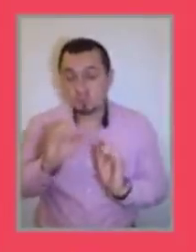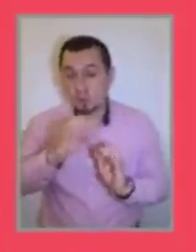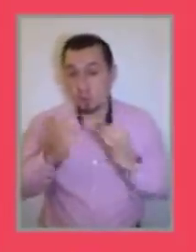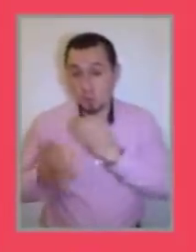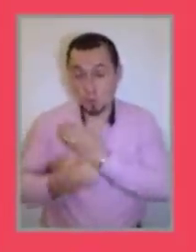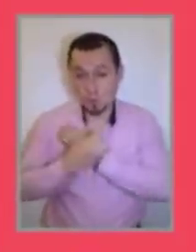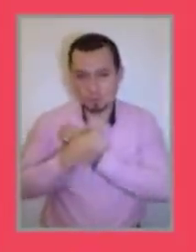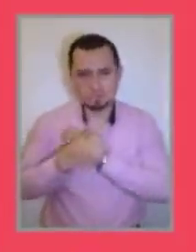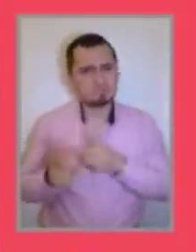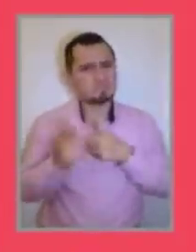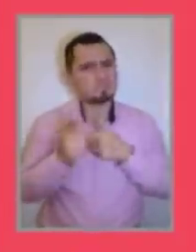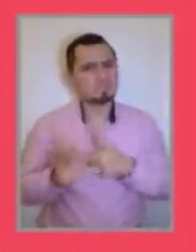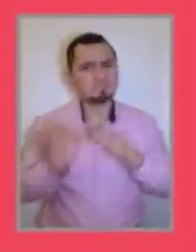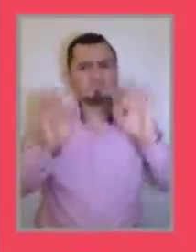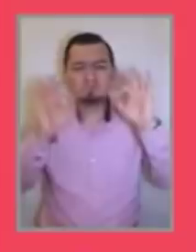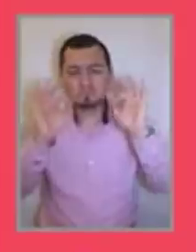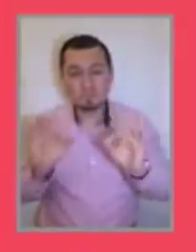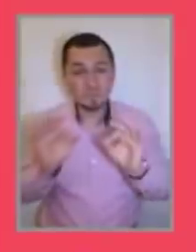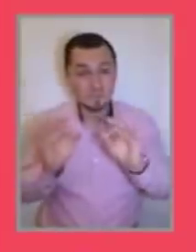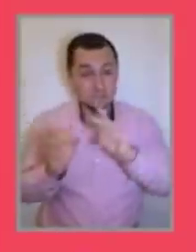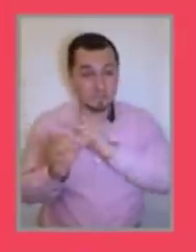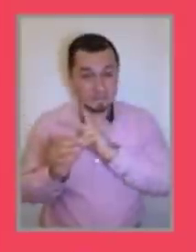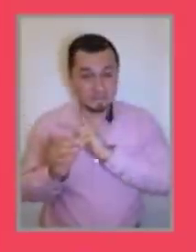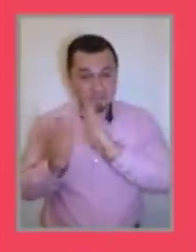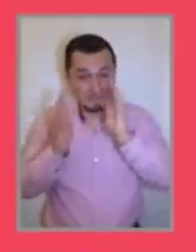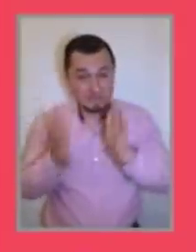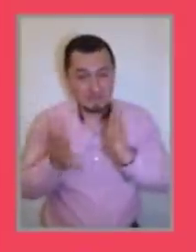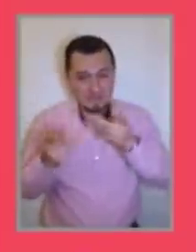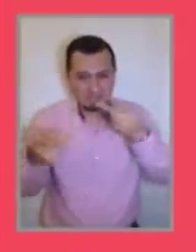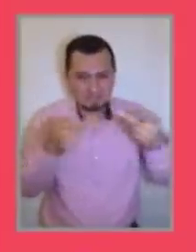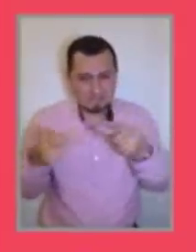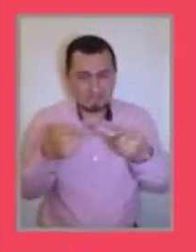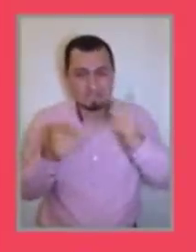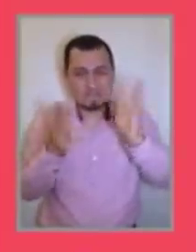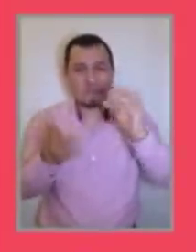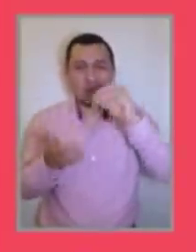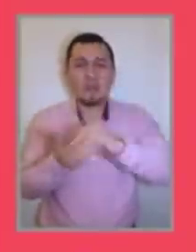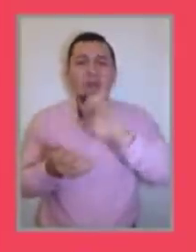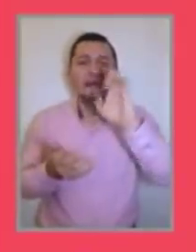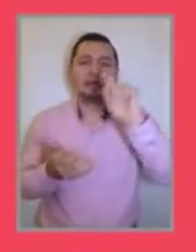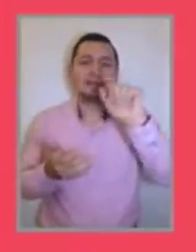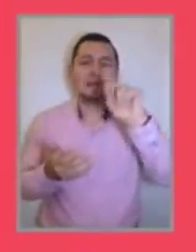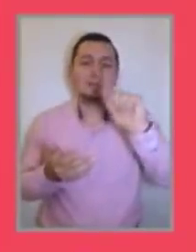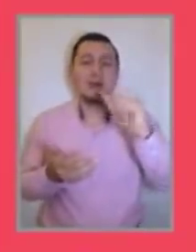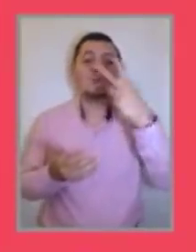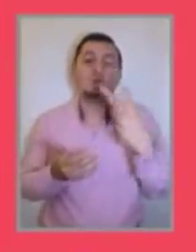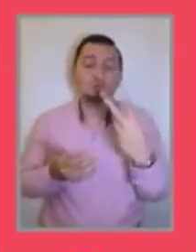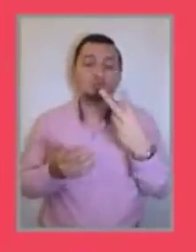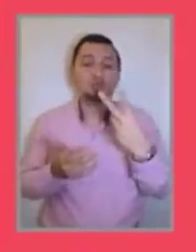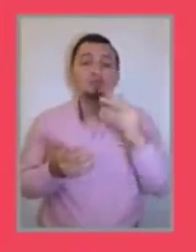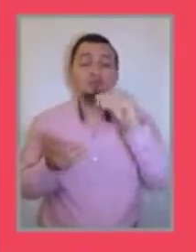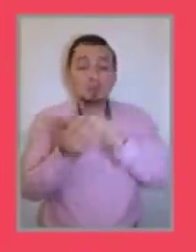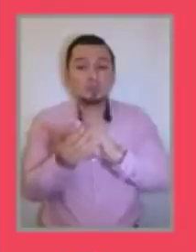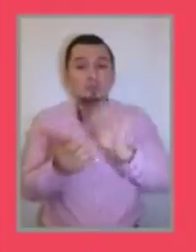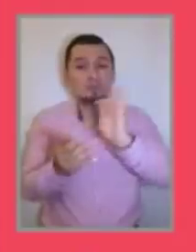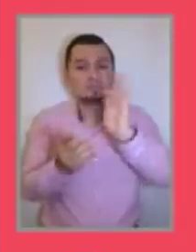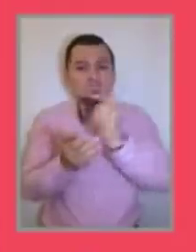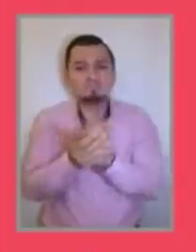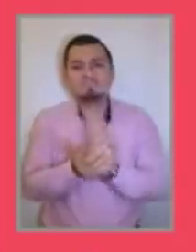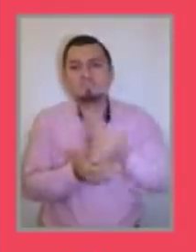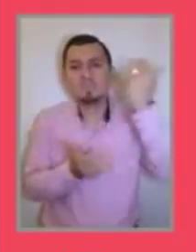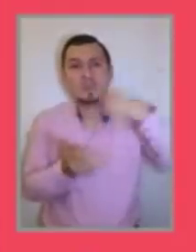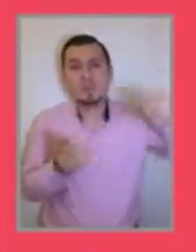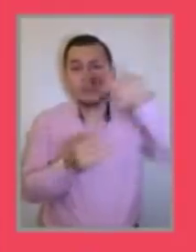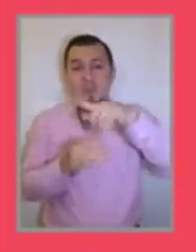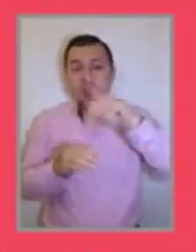estuvo operando y en ese sentido nos preparamos para la etapa 2. Y hay que decir también aquí que no tenemos registro de ningún otro estado en la República